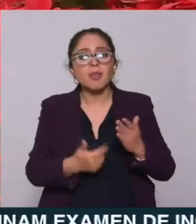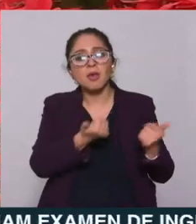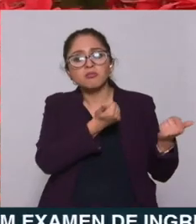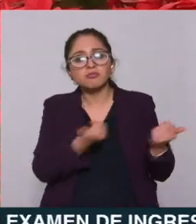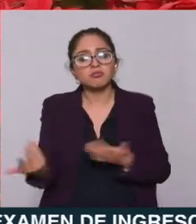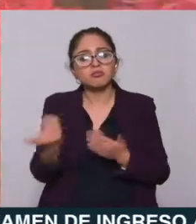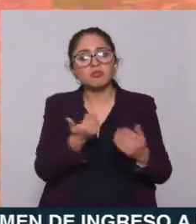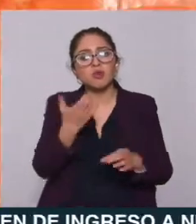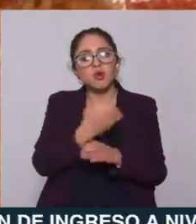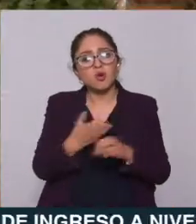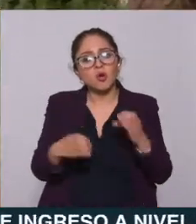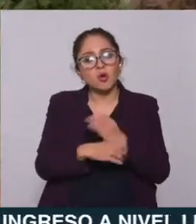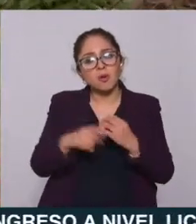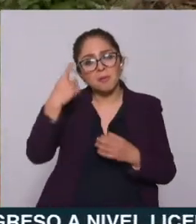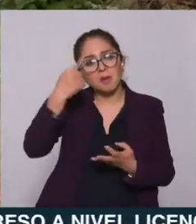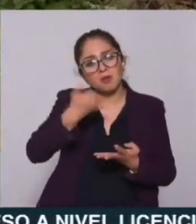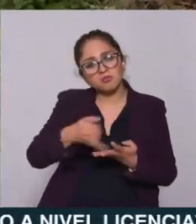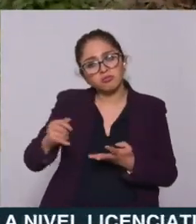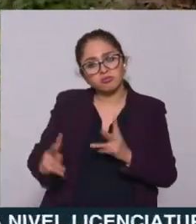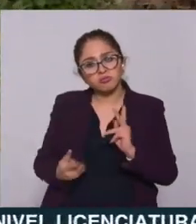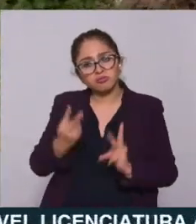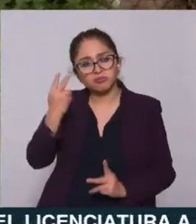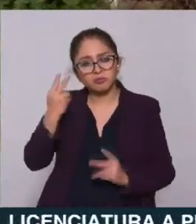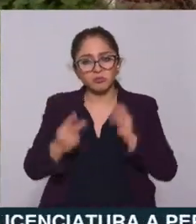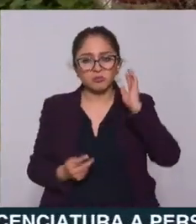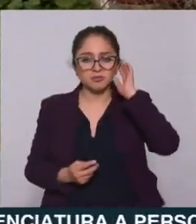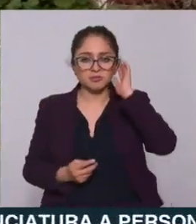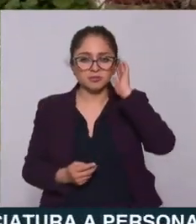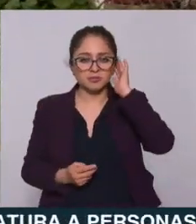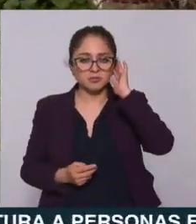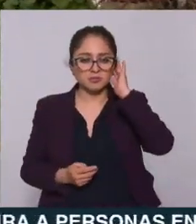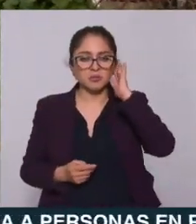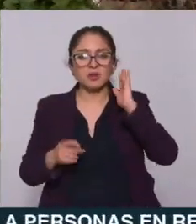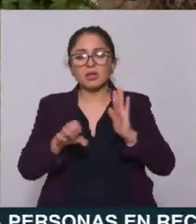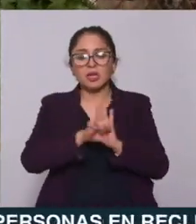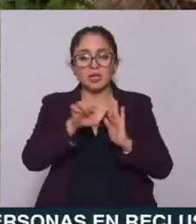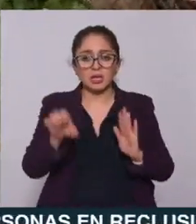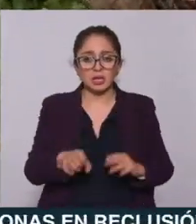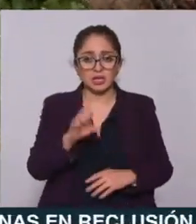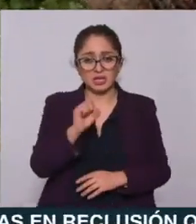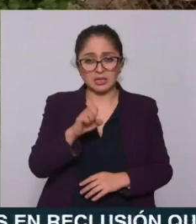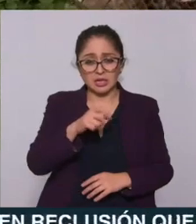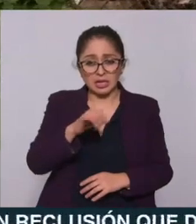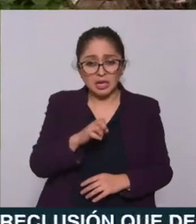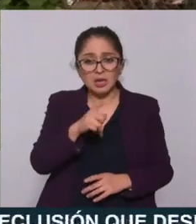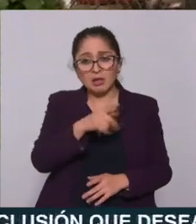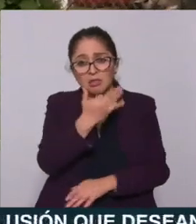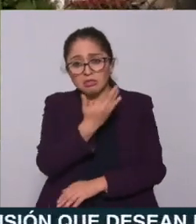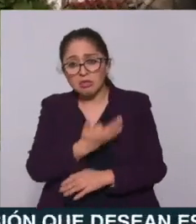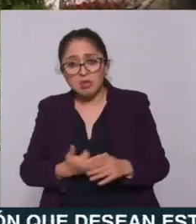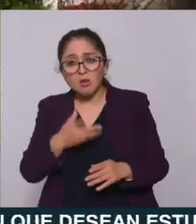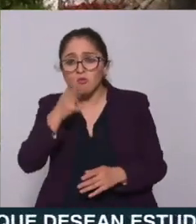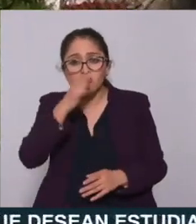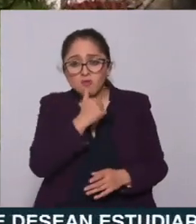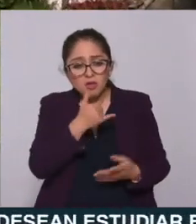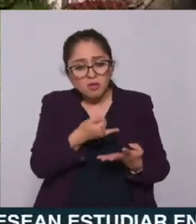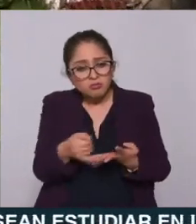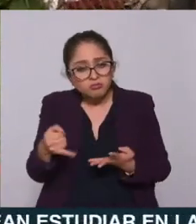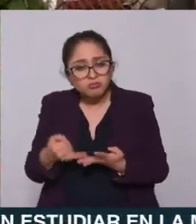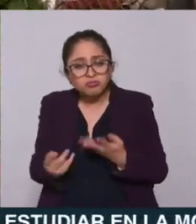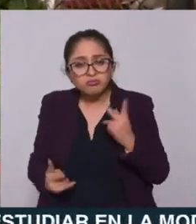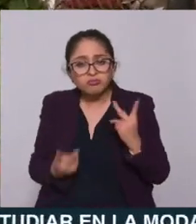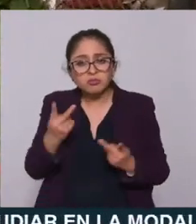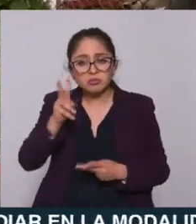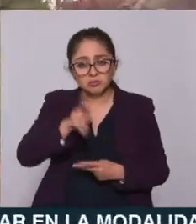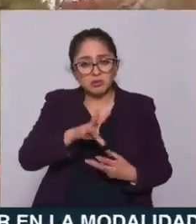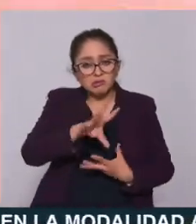esquejes necesarios para la siembra. No, la baja producción no es que simplemente si a ti te traen el esqueje retrasado, pues no lo siembras. Entonces es mucha